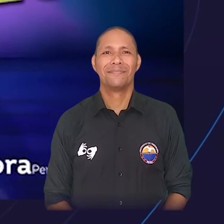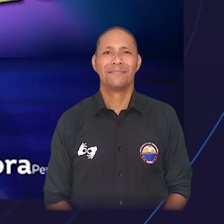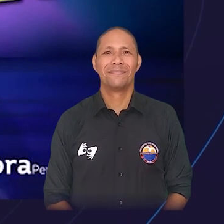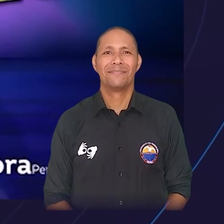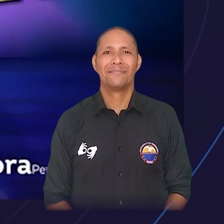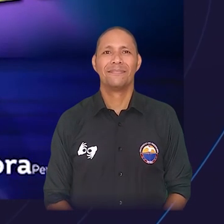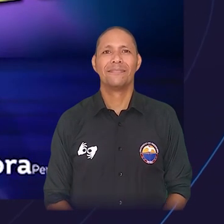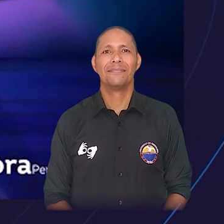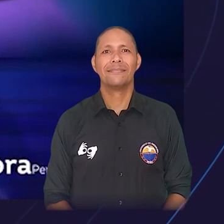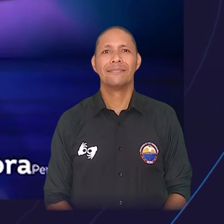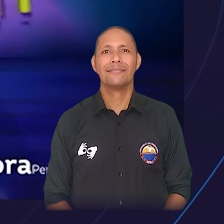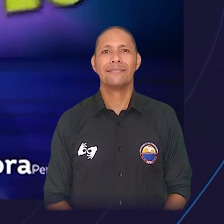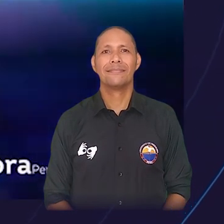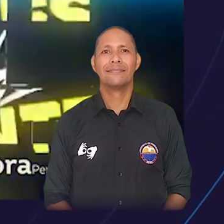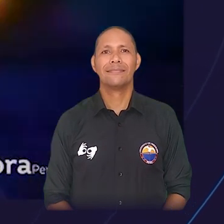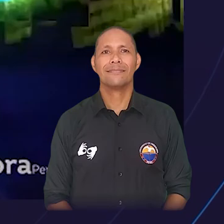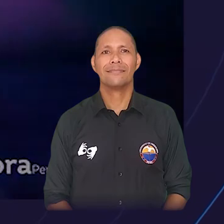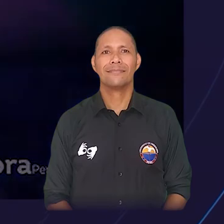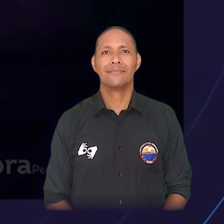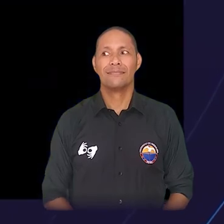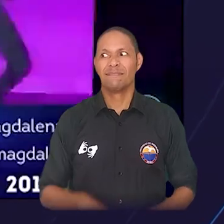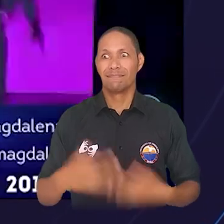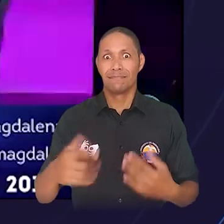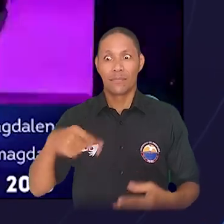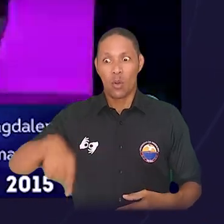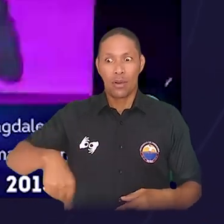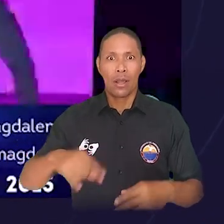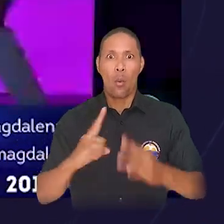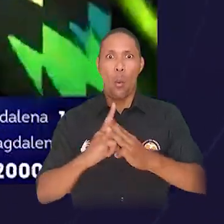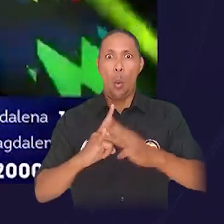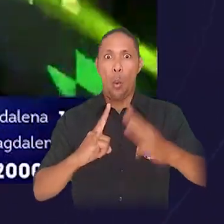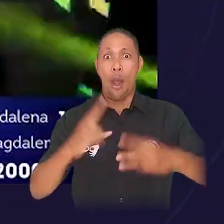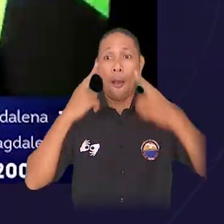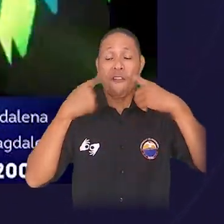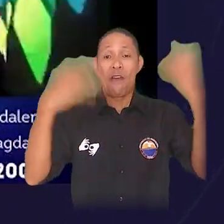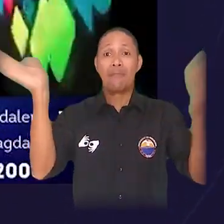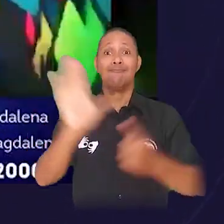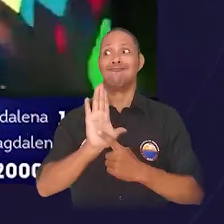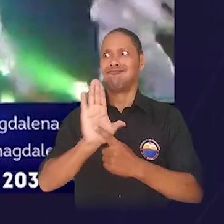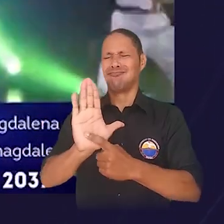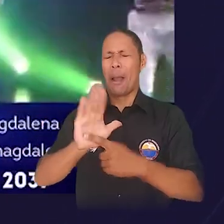Una vez más, la familia UniMagdalena fue tendencia.